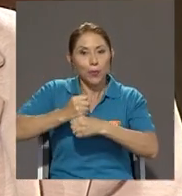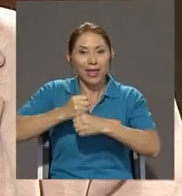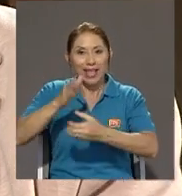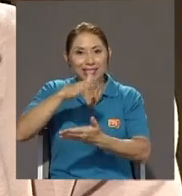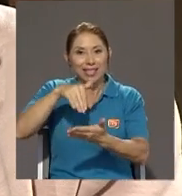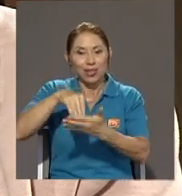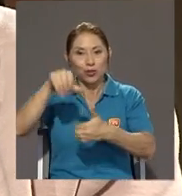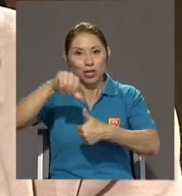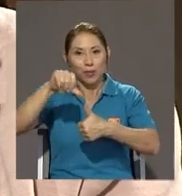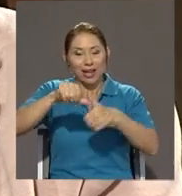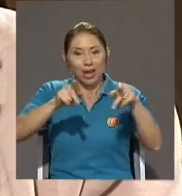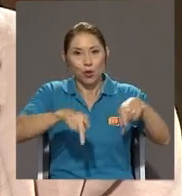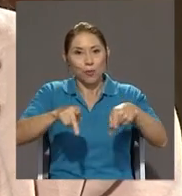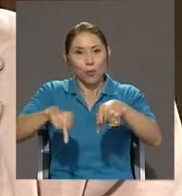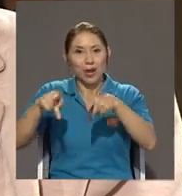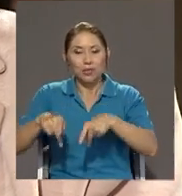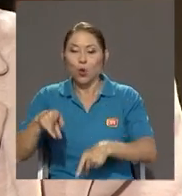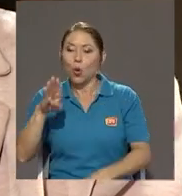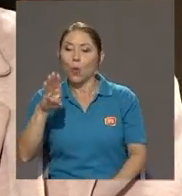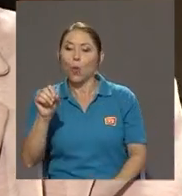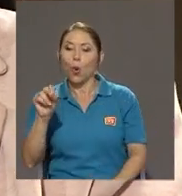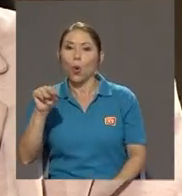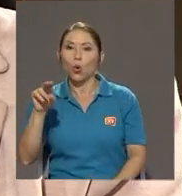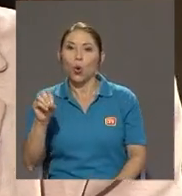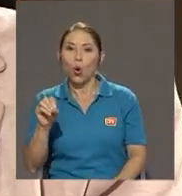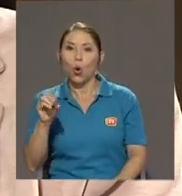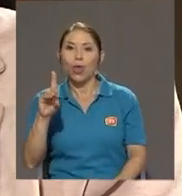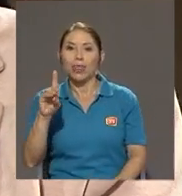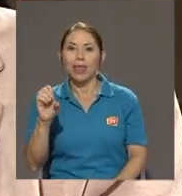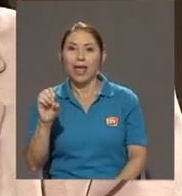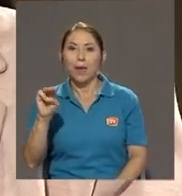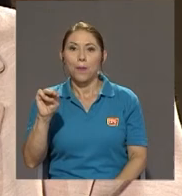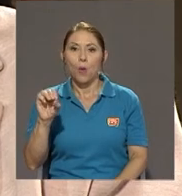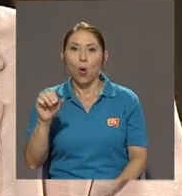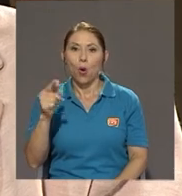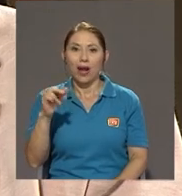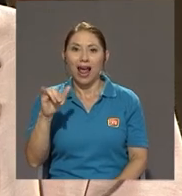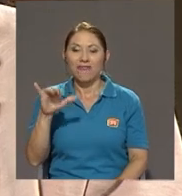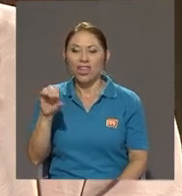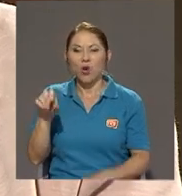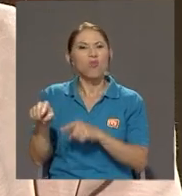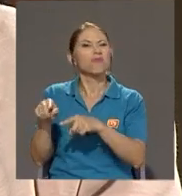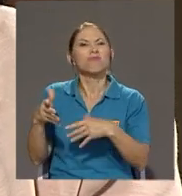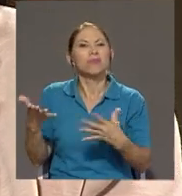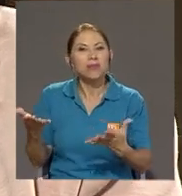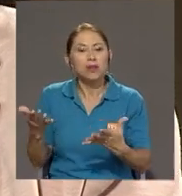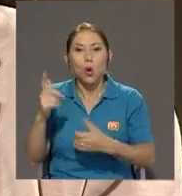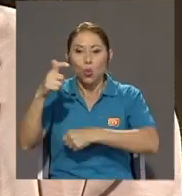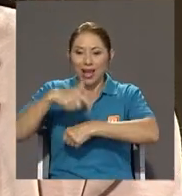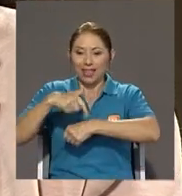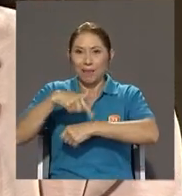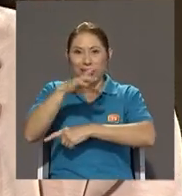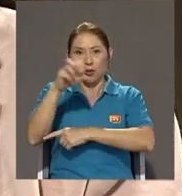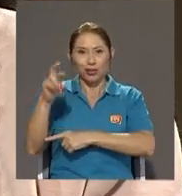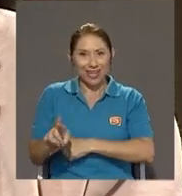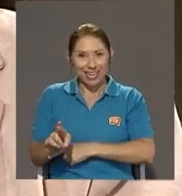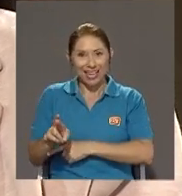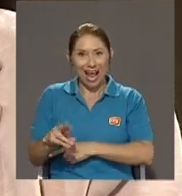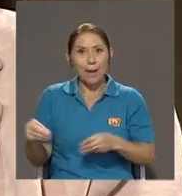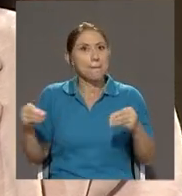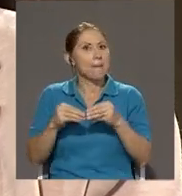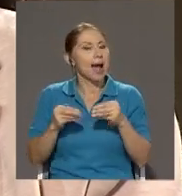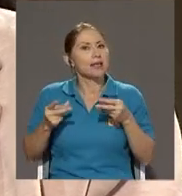entonces, ¿en qué consiste el bono demográfico? El bono demográfico es una etapa en la historia de Costa Rica en el que crece más rápidamente